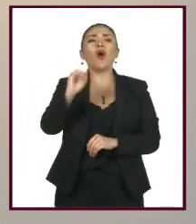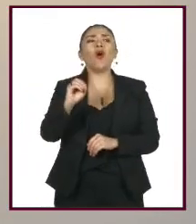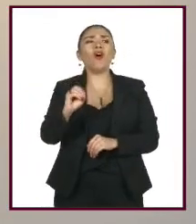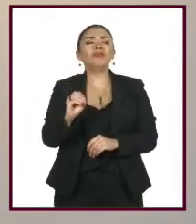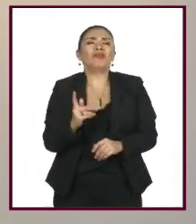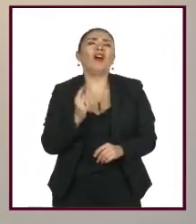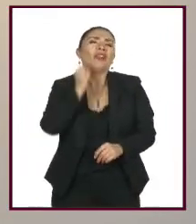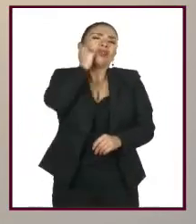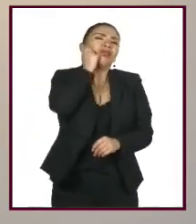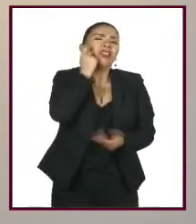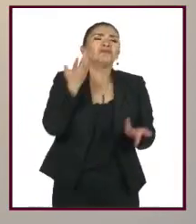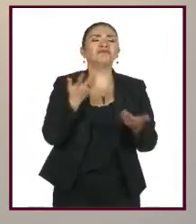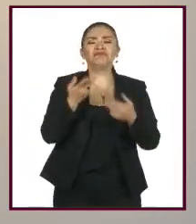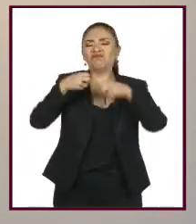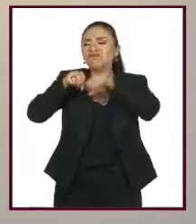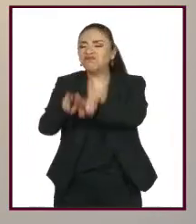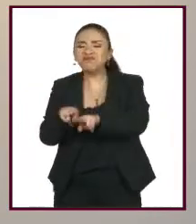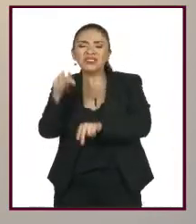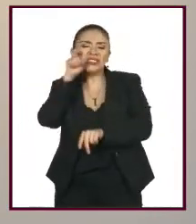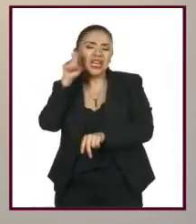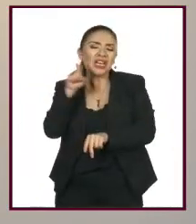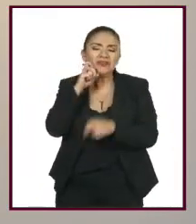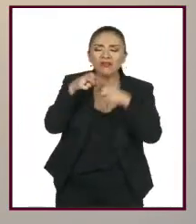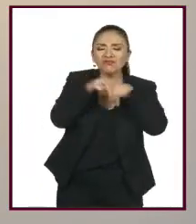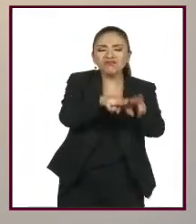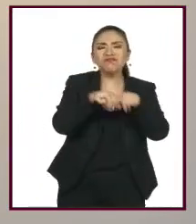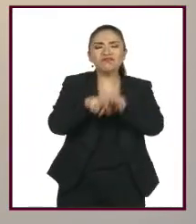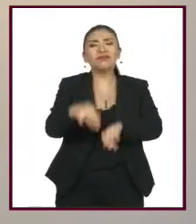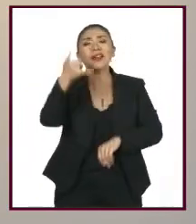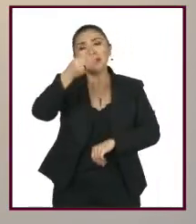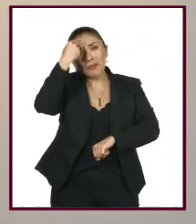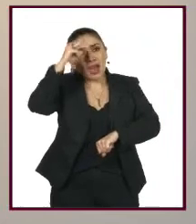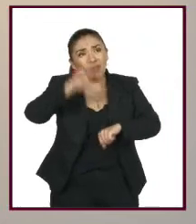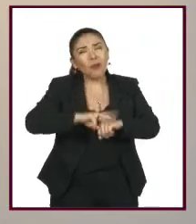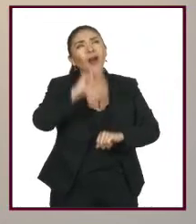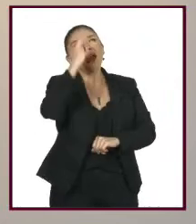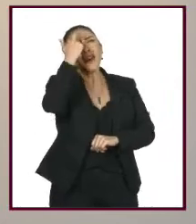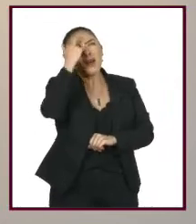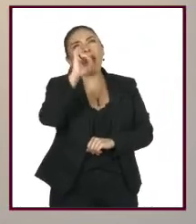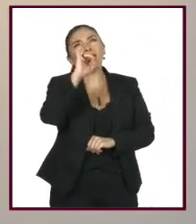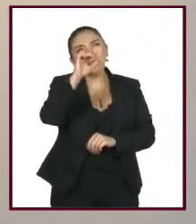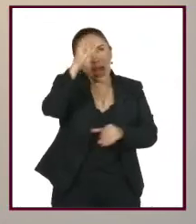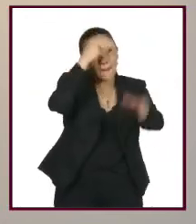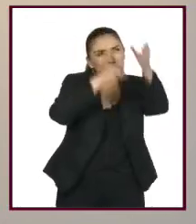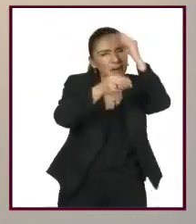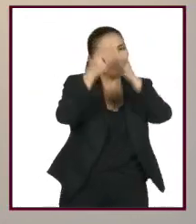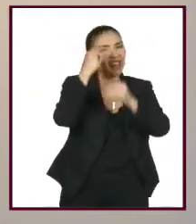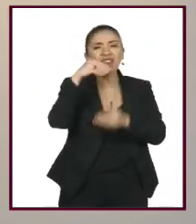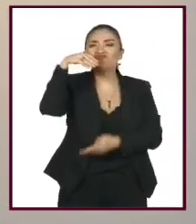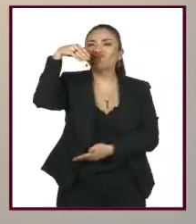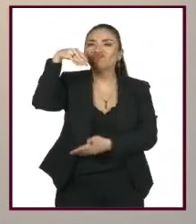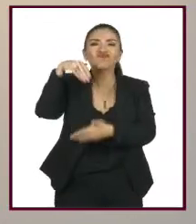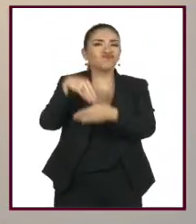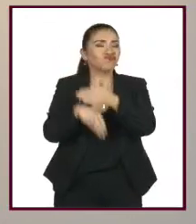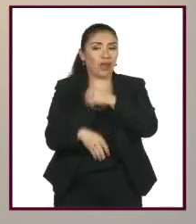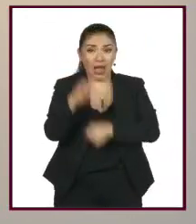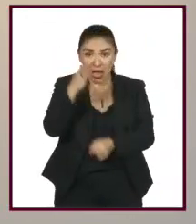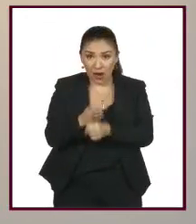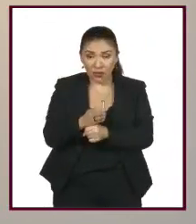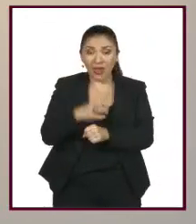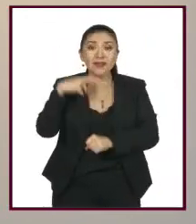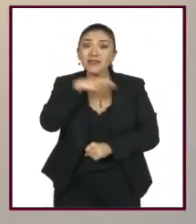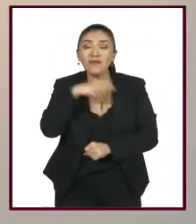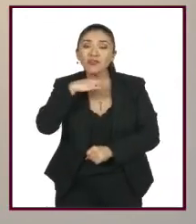de riesgo sexuales, y obviamente la capacidad de aprendizaje, de recordar, pues se ve mermada, ¿no?, a corto y a largo